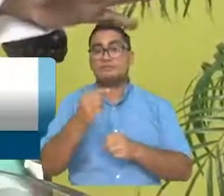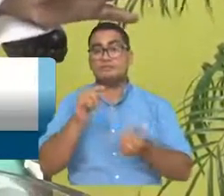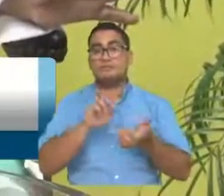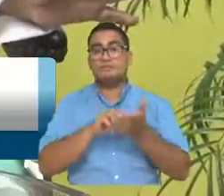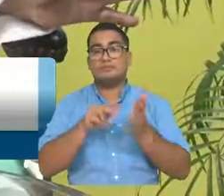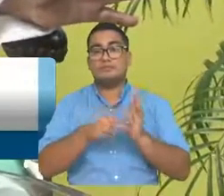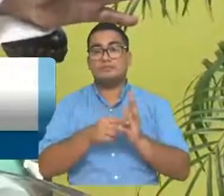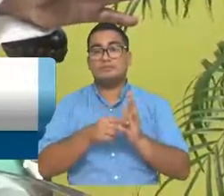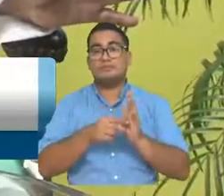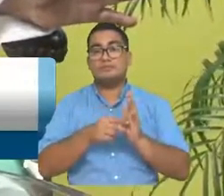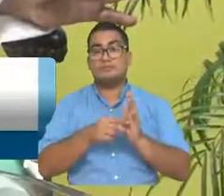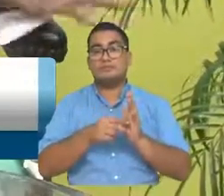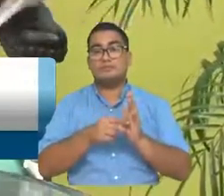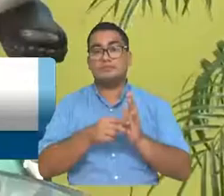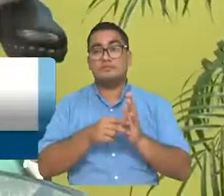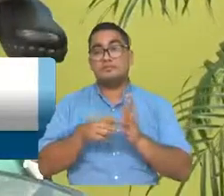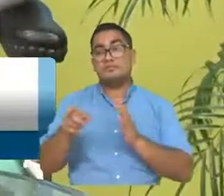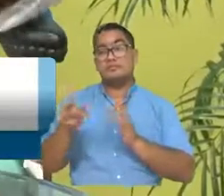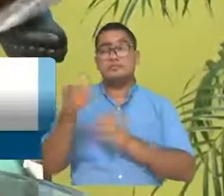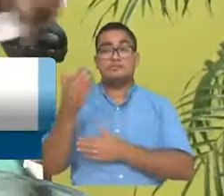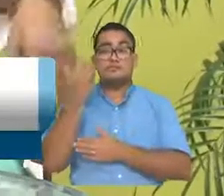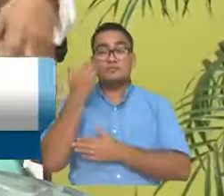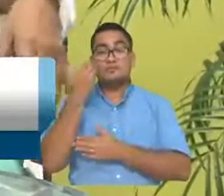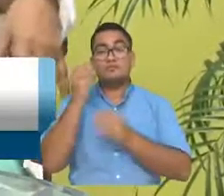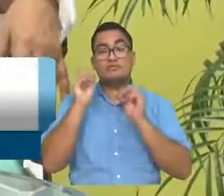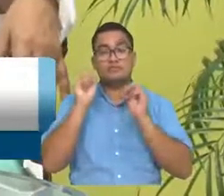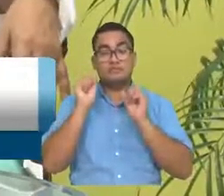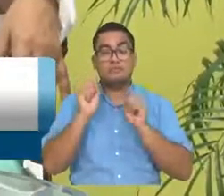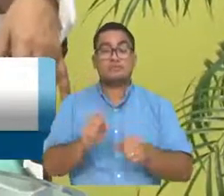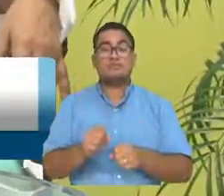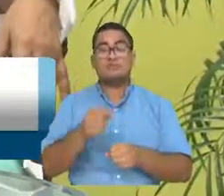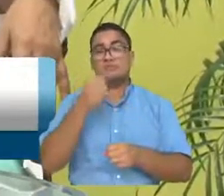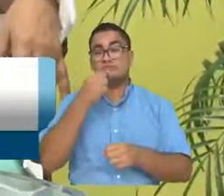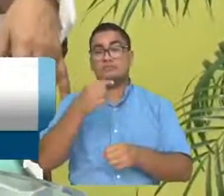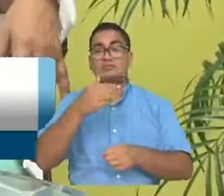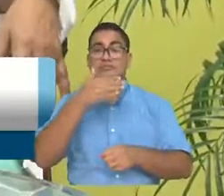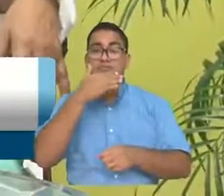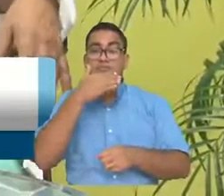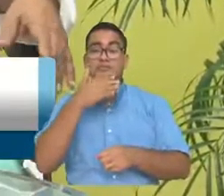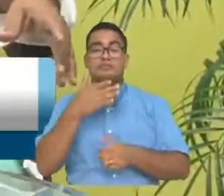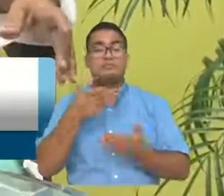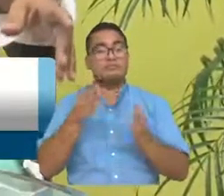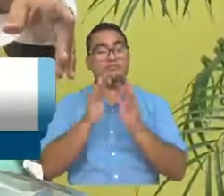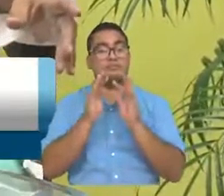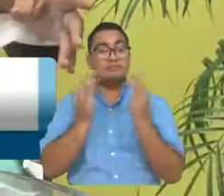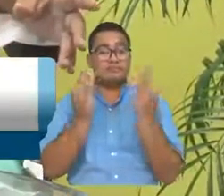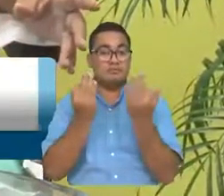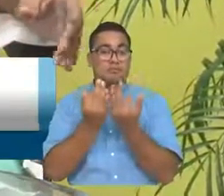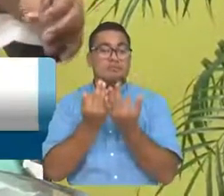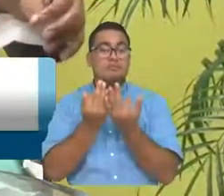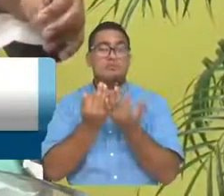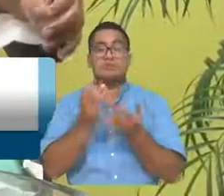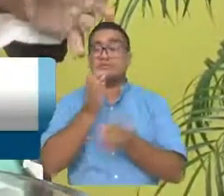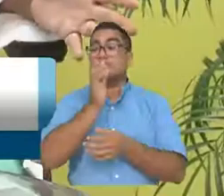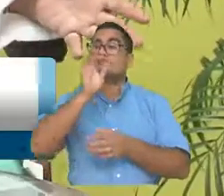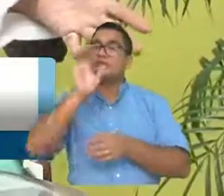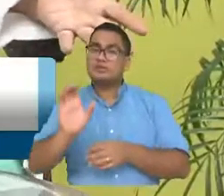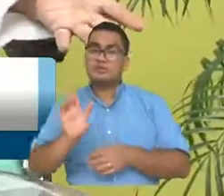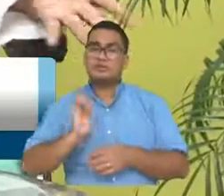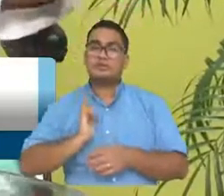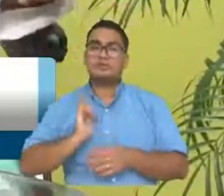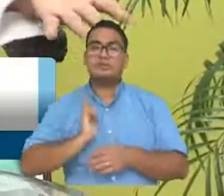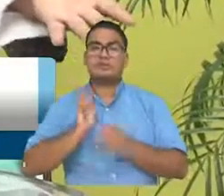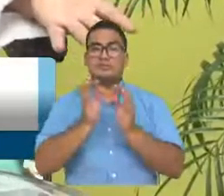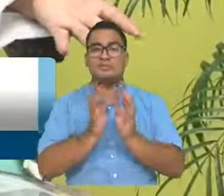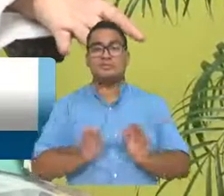familia, tenemos que hacerlo. Si antes no limpiábamos bien, ahora hay que limpiar hasta el más rinconcito chiquito, ¿verdad? Porque no